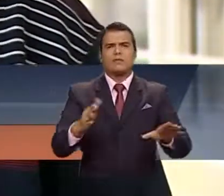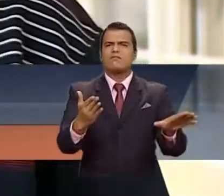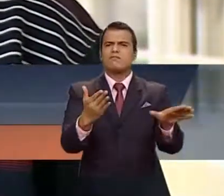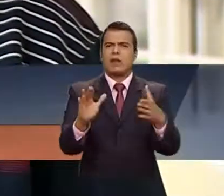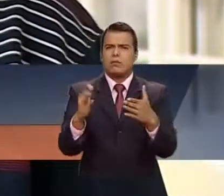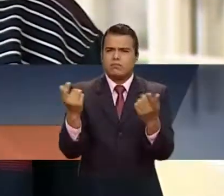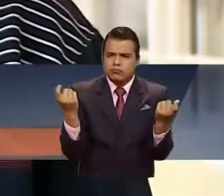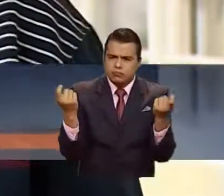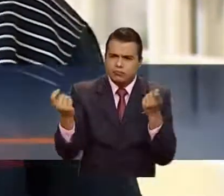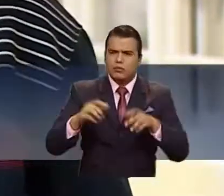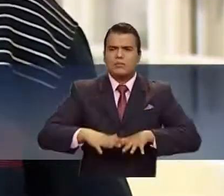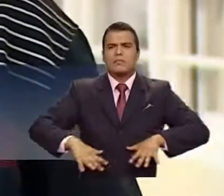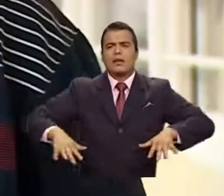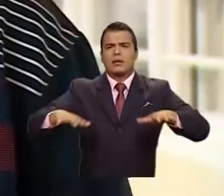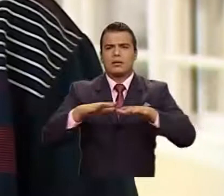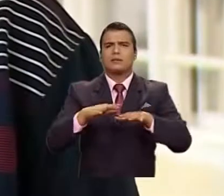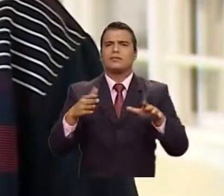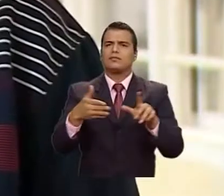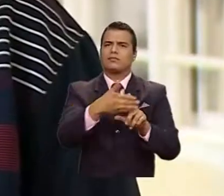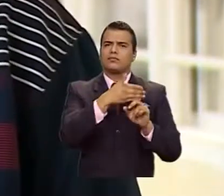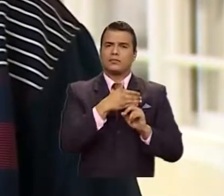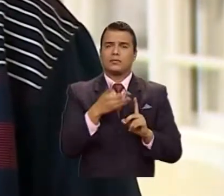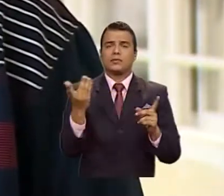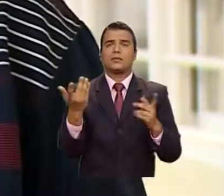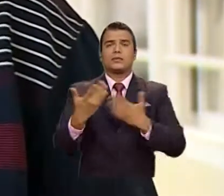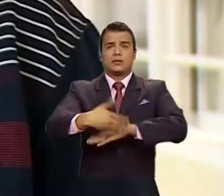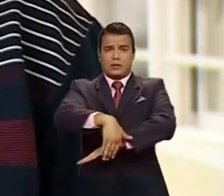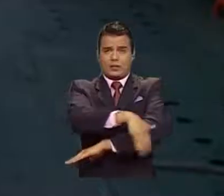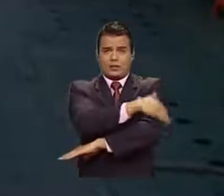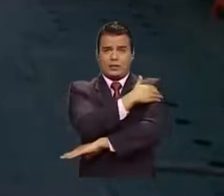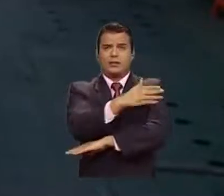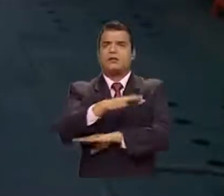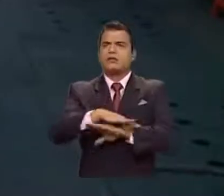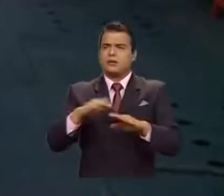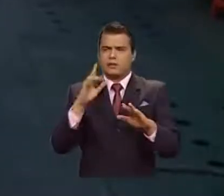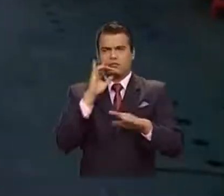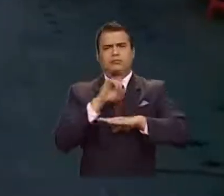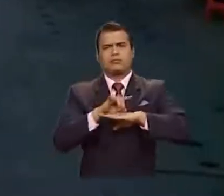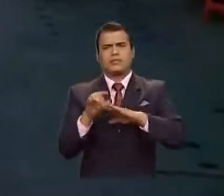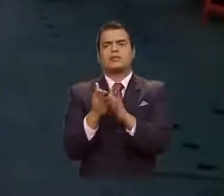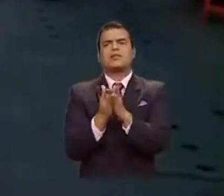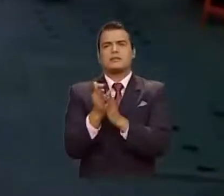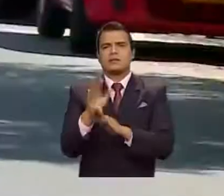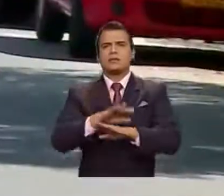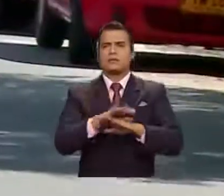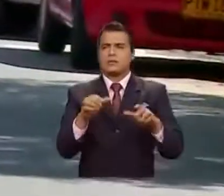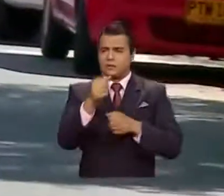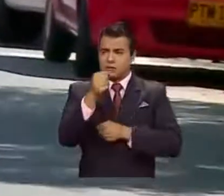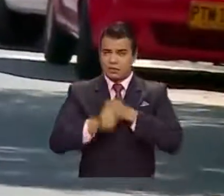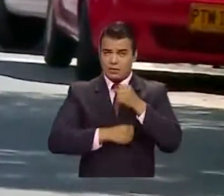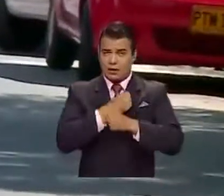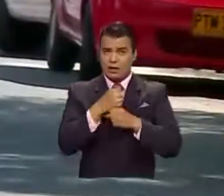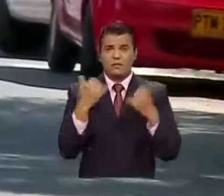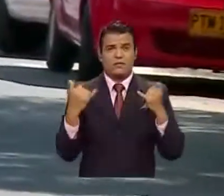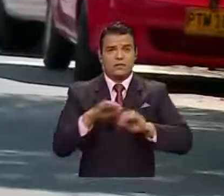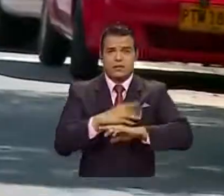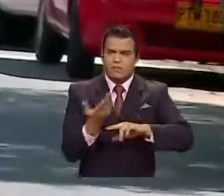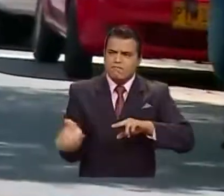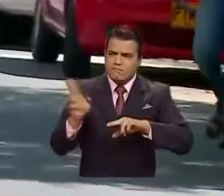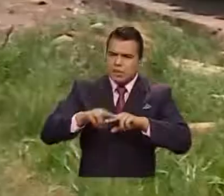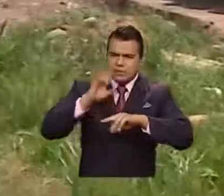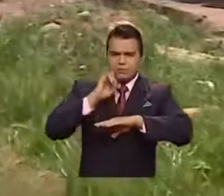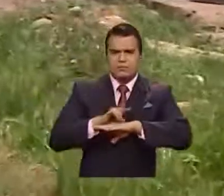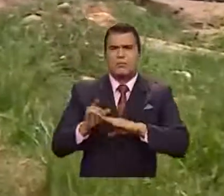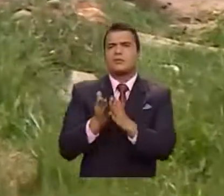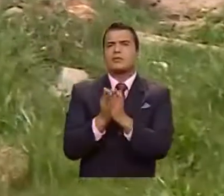parque seguro cerrando por las esquinas del parque y contando con el apoyo a la autoridad este fin de año se redoblará el pie de fuerza en el municipio